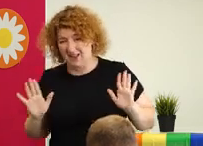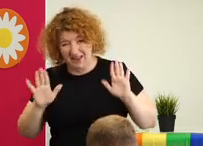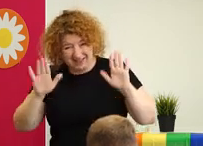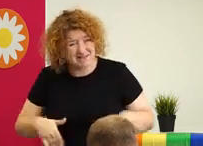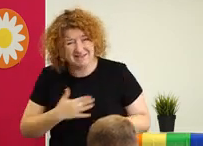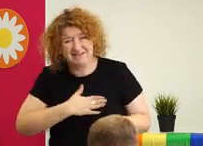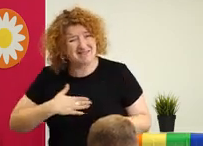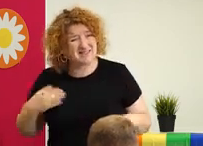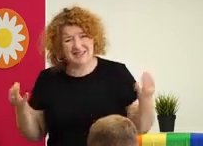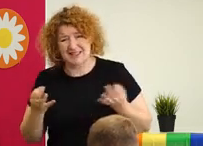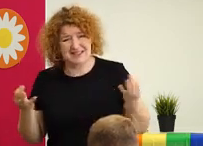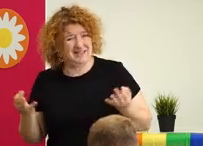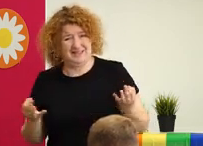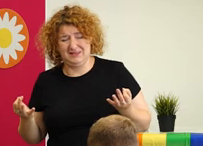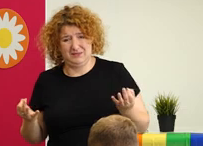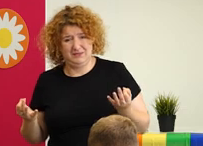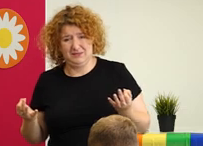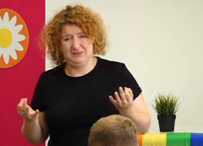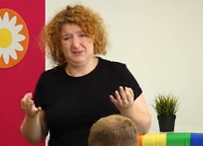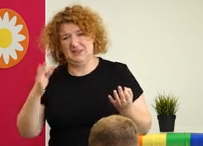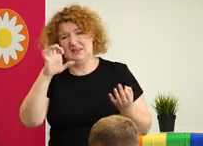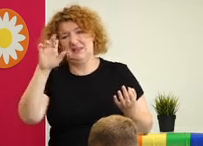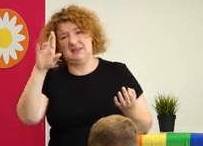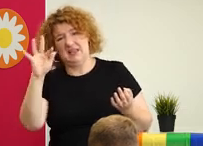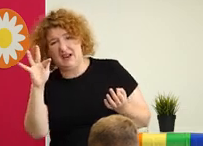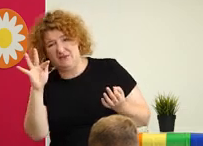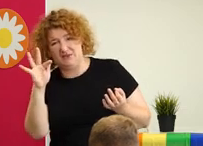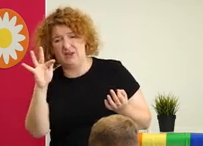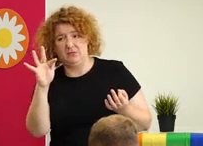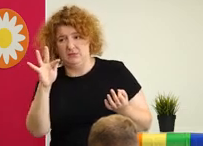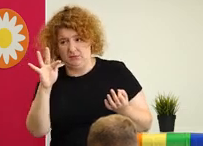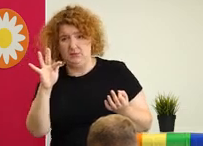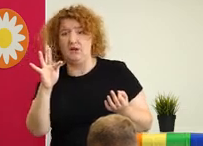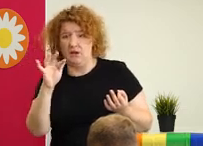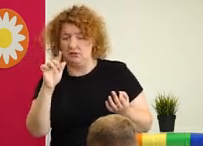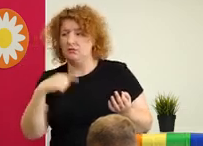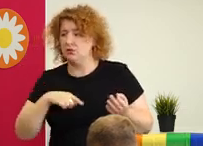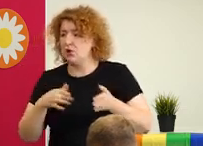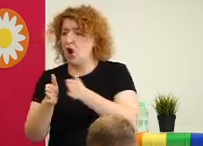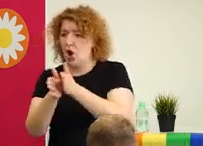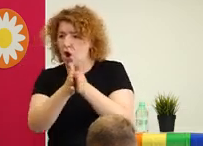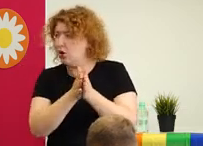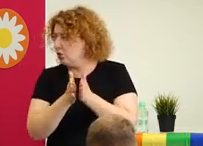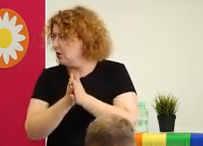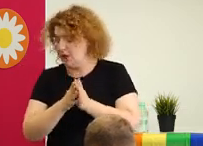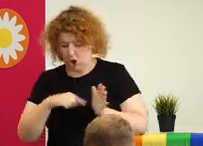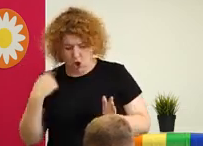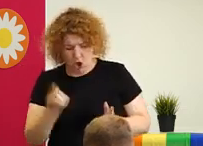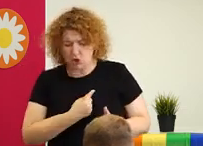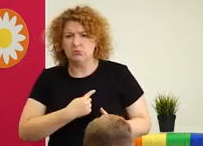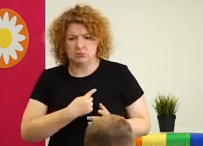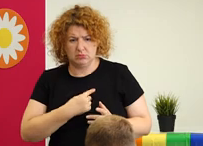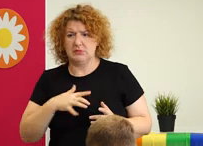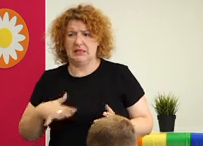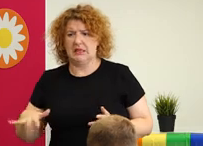fondo todo este movimiento TERF, que desde aquí también invito a las compañeras y a nosotras, ya que es